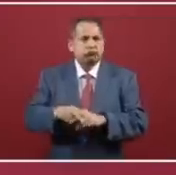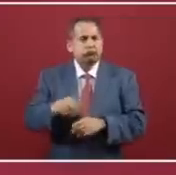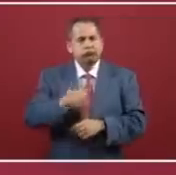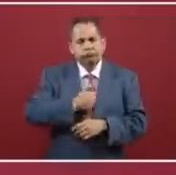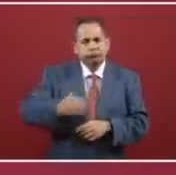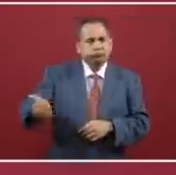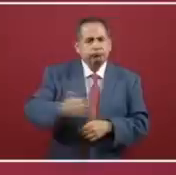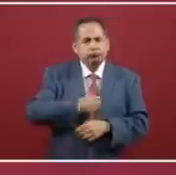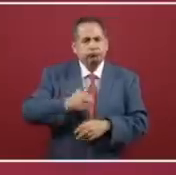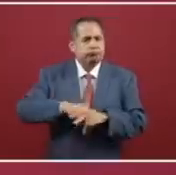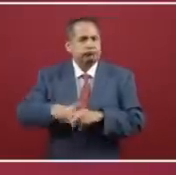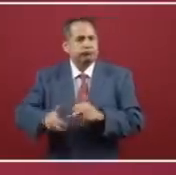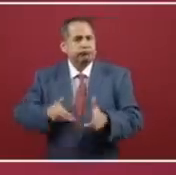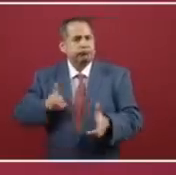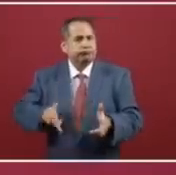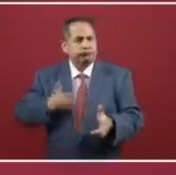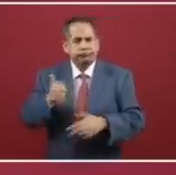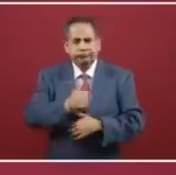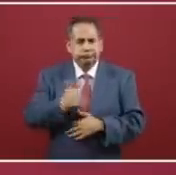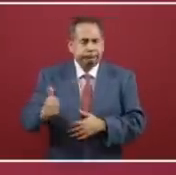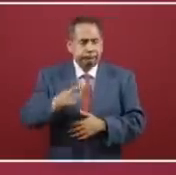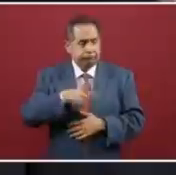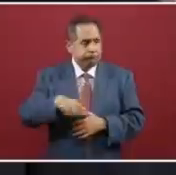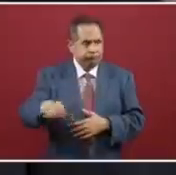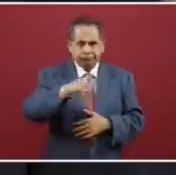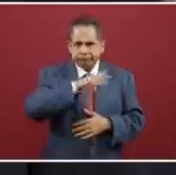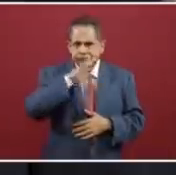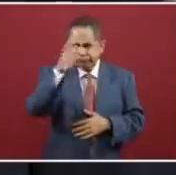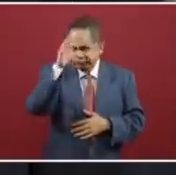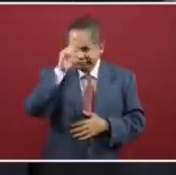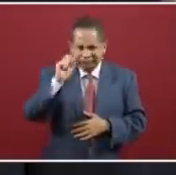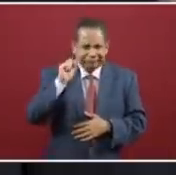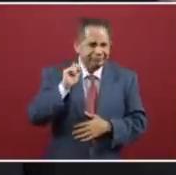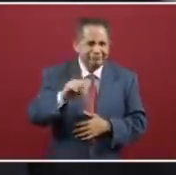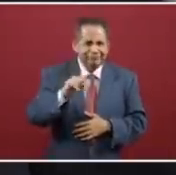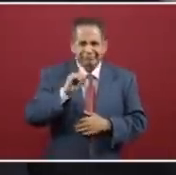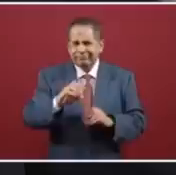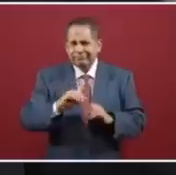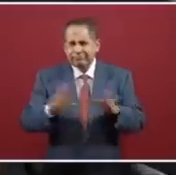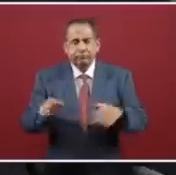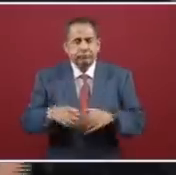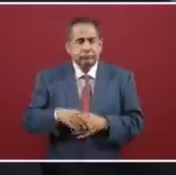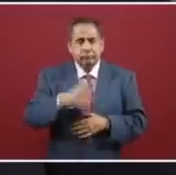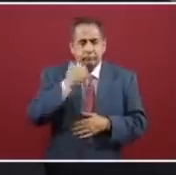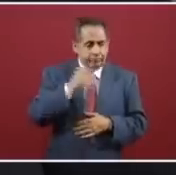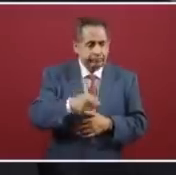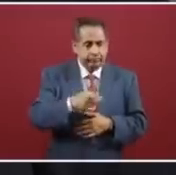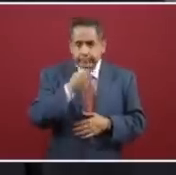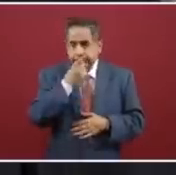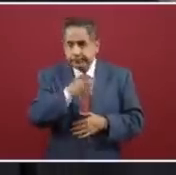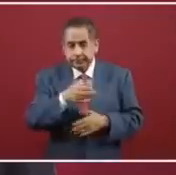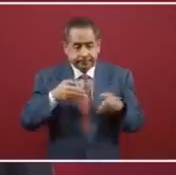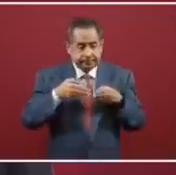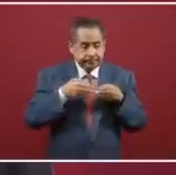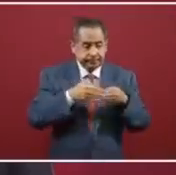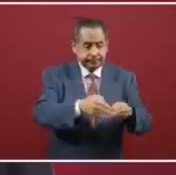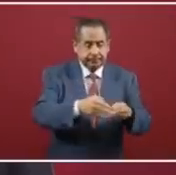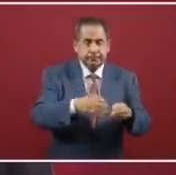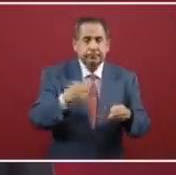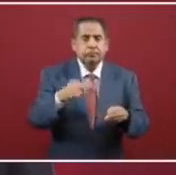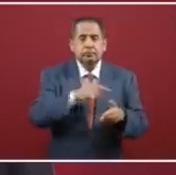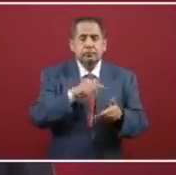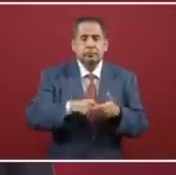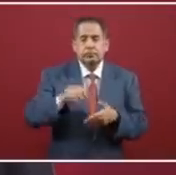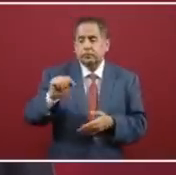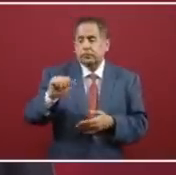como no van a estar de acuerdo en que se amplíen los puertos de salina